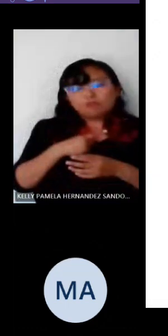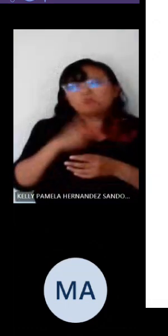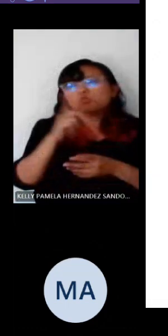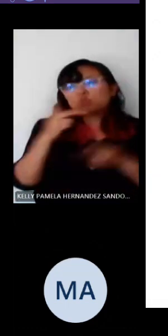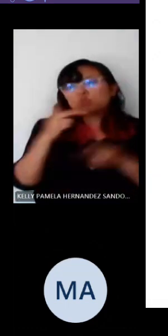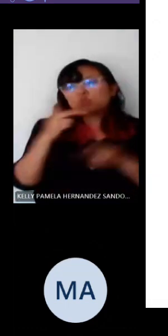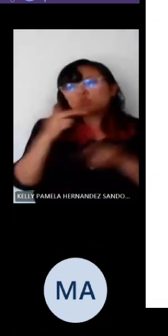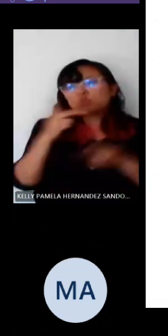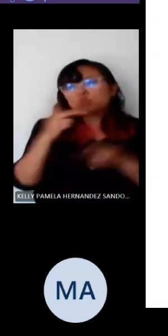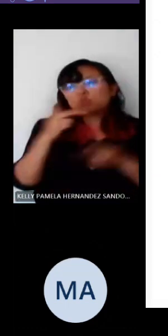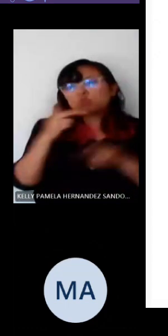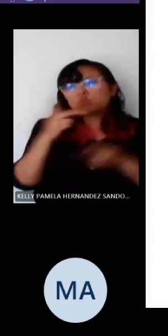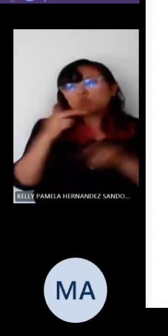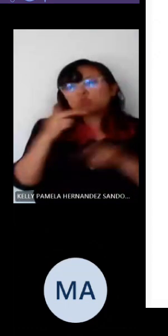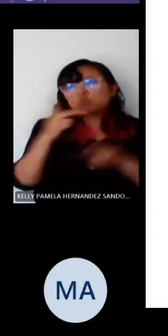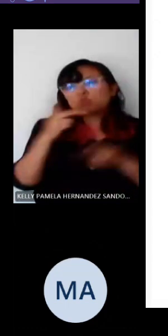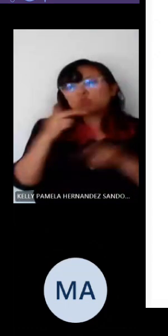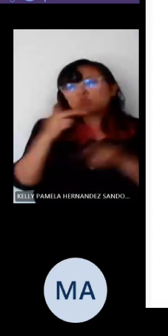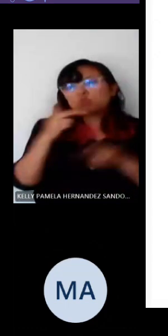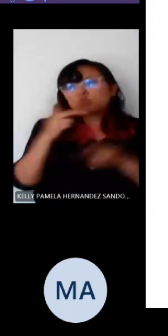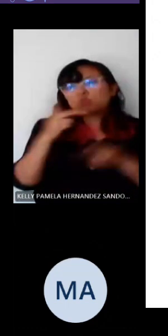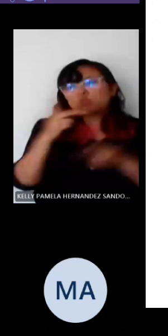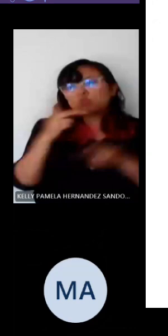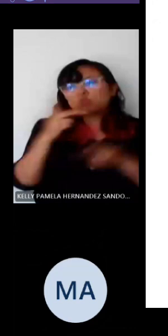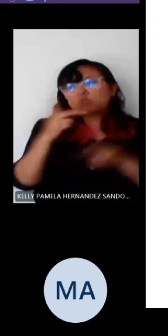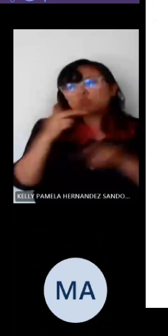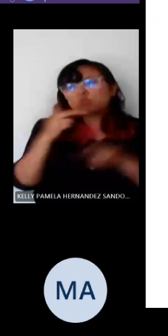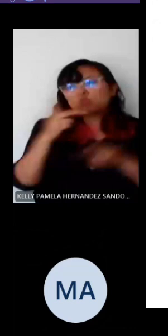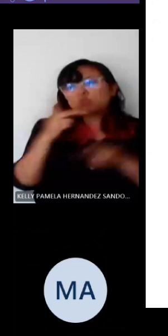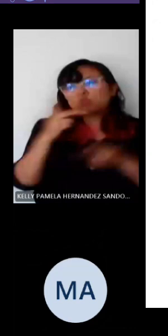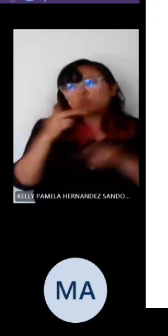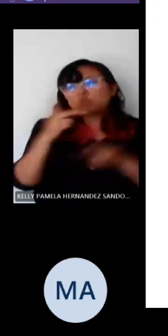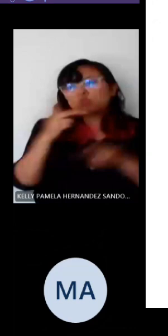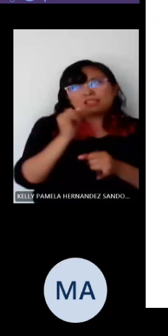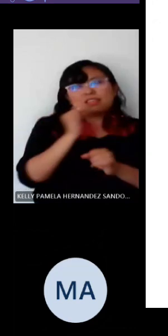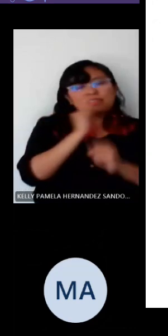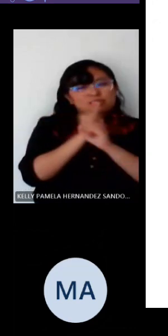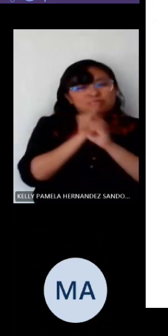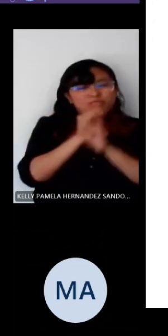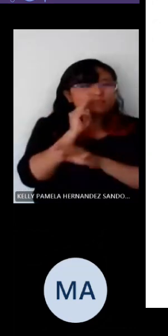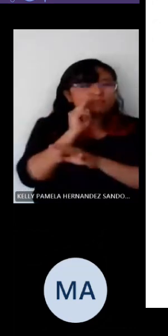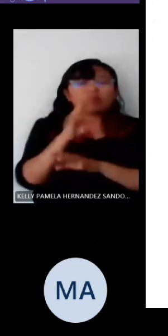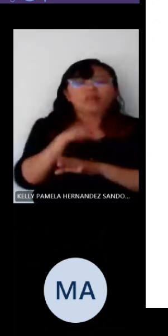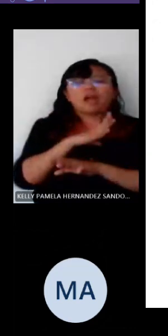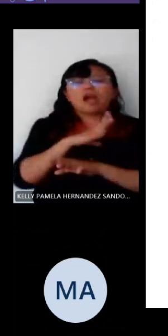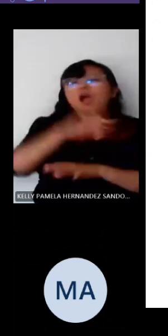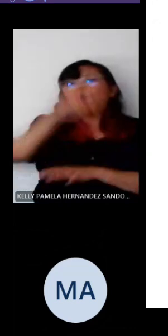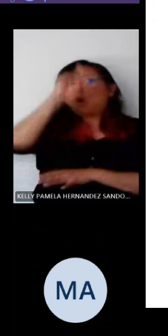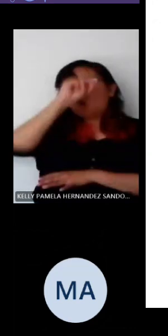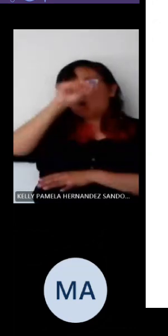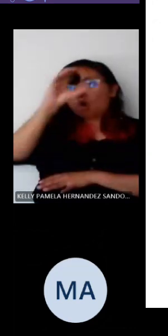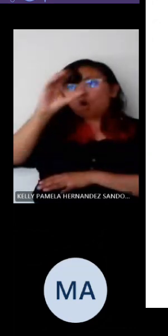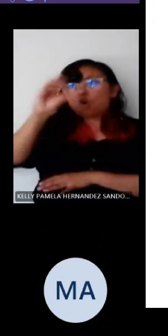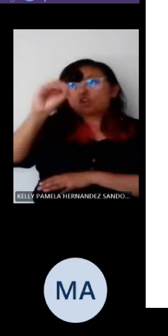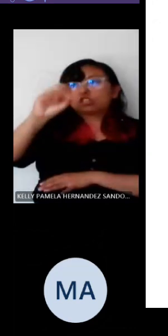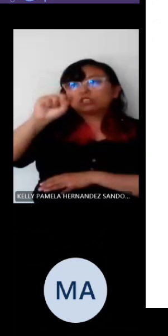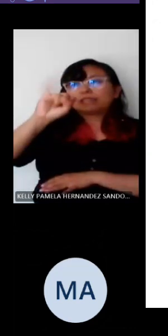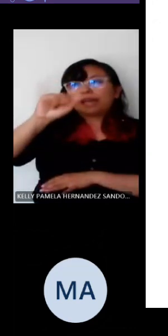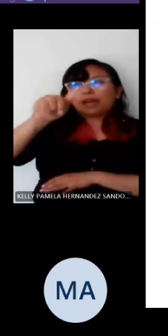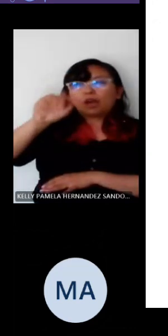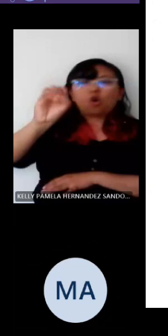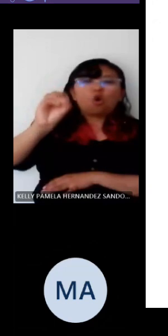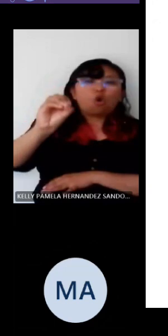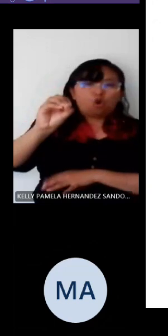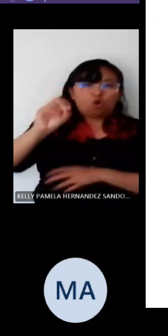en internet pueden utilizar de manera errónea el nombre de consejo genético. En realidad aquí lo que tenemos que hacer es un asesoramiento, porque